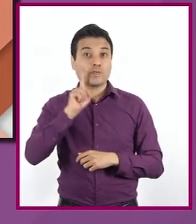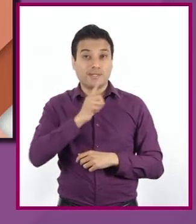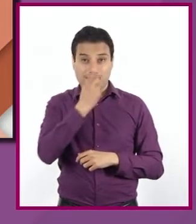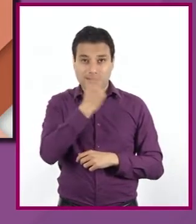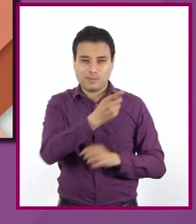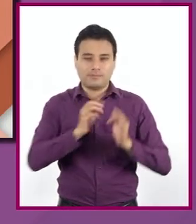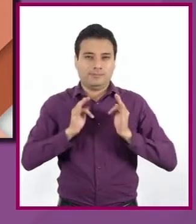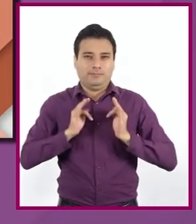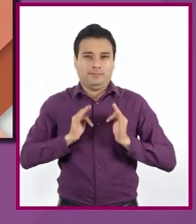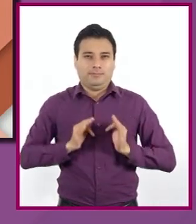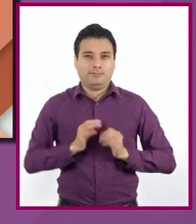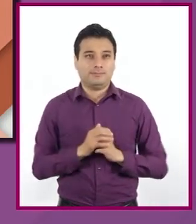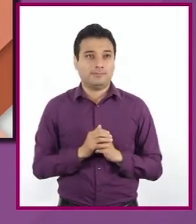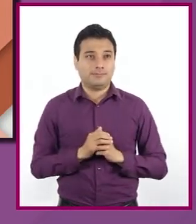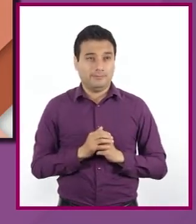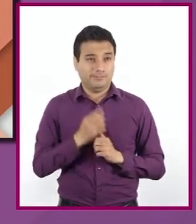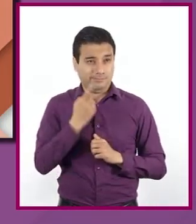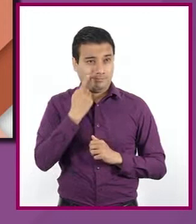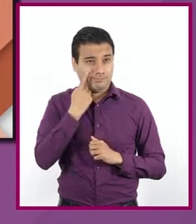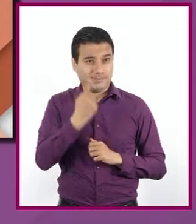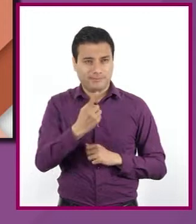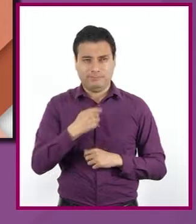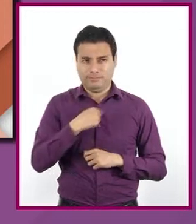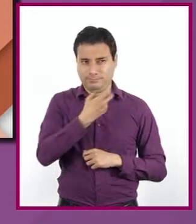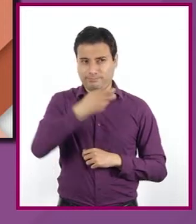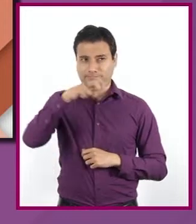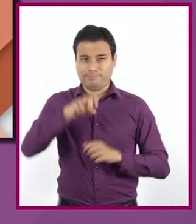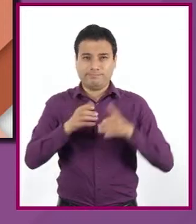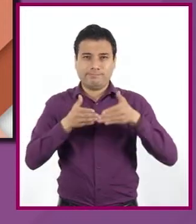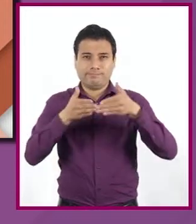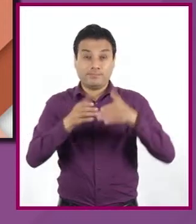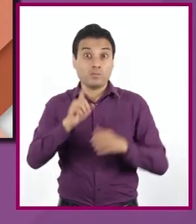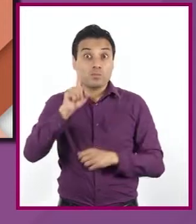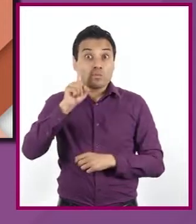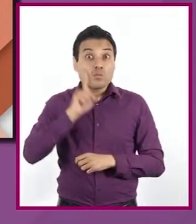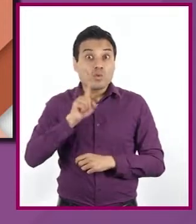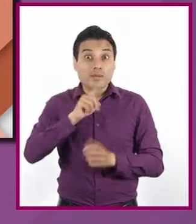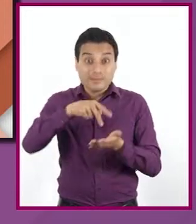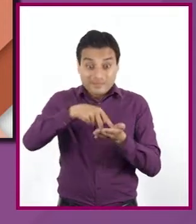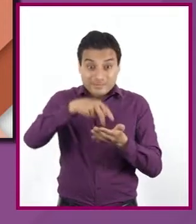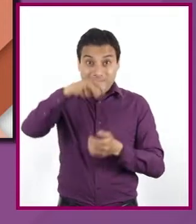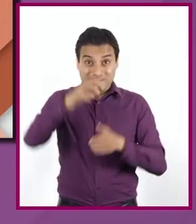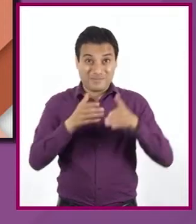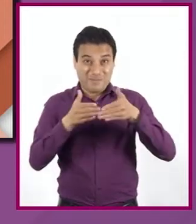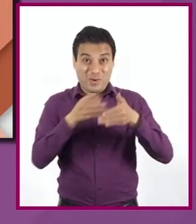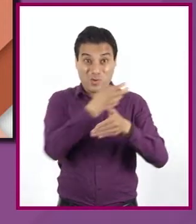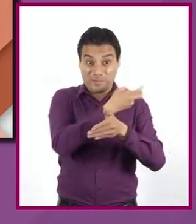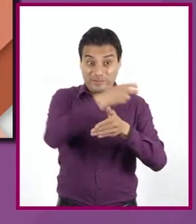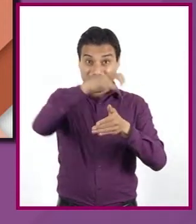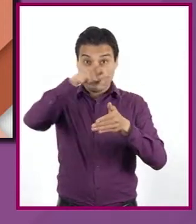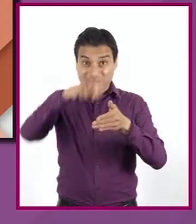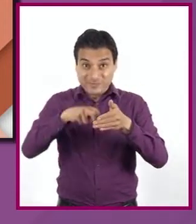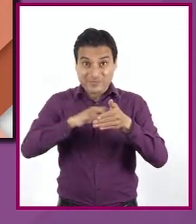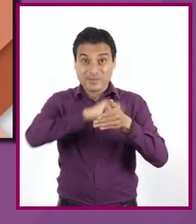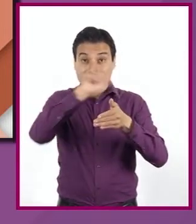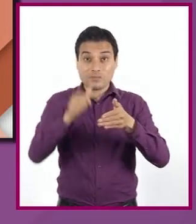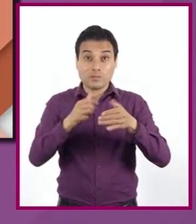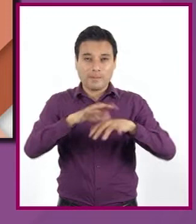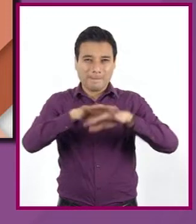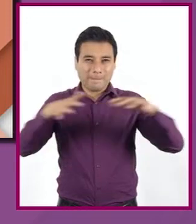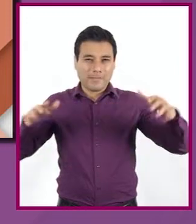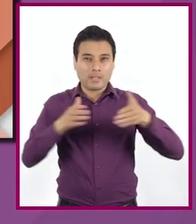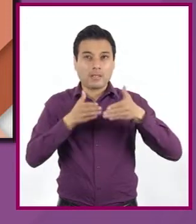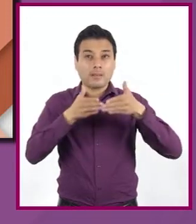respondió: mira cómo navega. Y dando un salto, subió al barco mientras éste avanzaba entre las olas